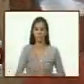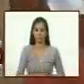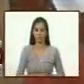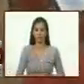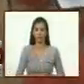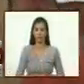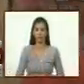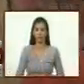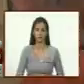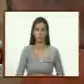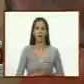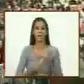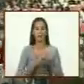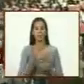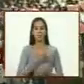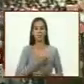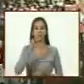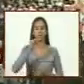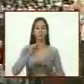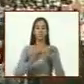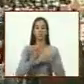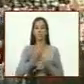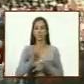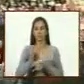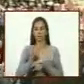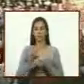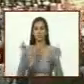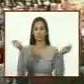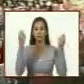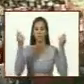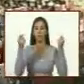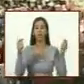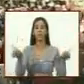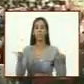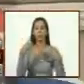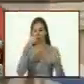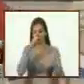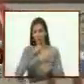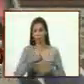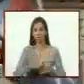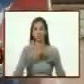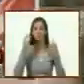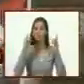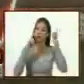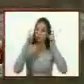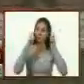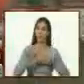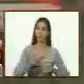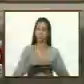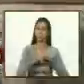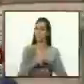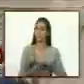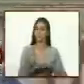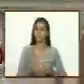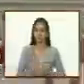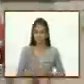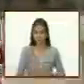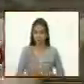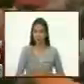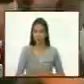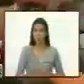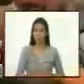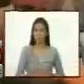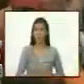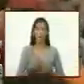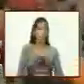poder avanzar hacia ese socialismo del siglo XXI. Estamos aquí celebrando el cumpleaños del presidente de la República. ¿Por qué? Porque nosotros le debemos a nuestro gran líder, le debemos todos